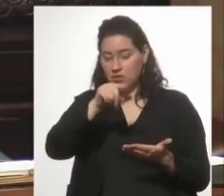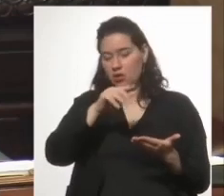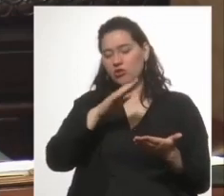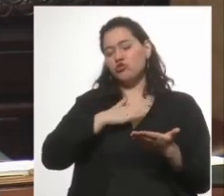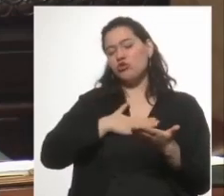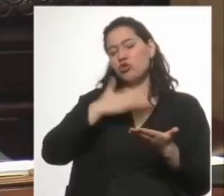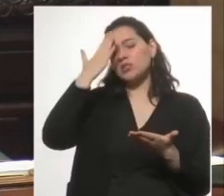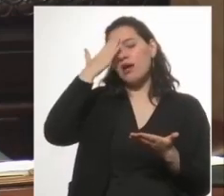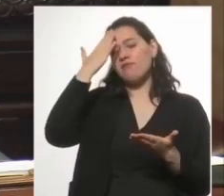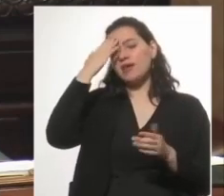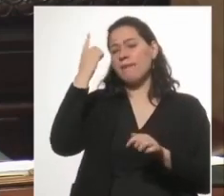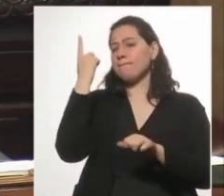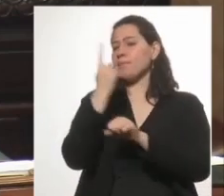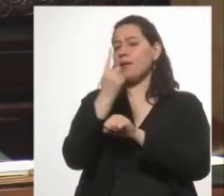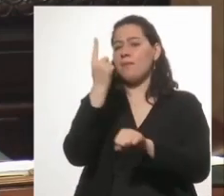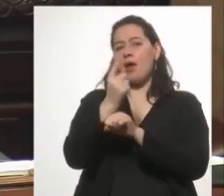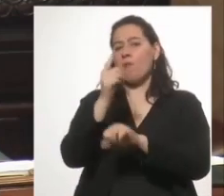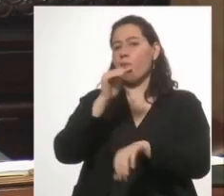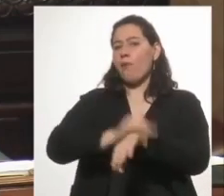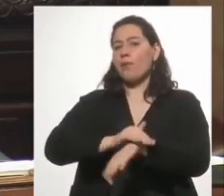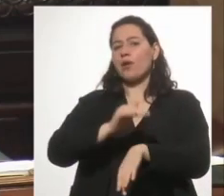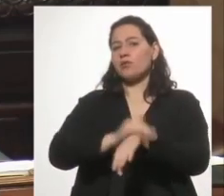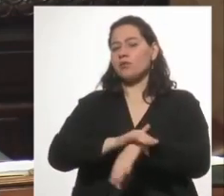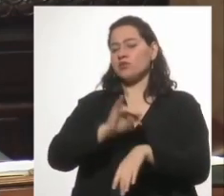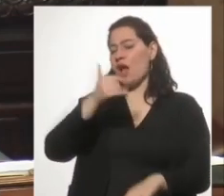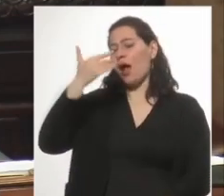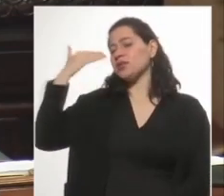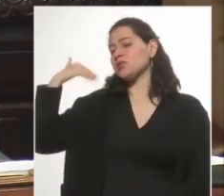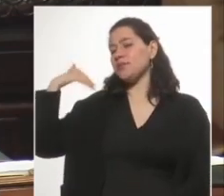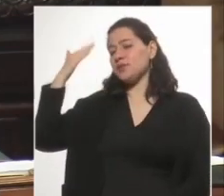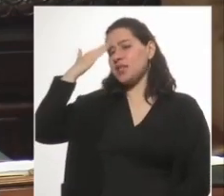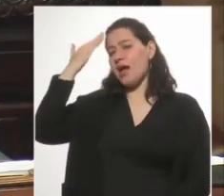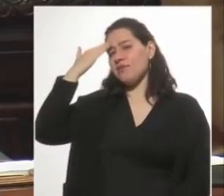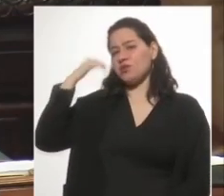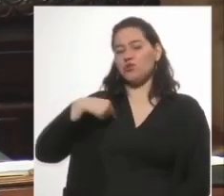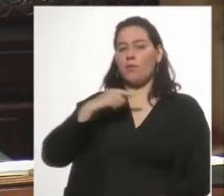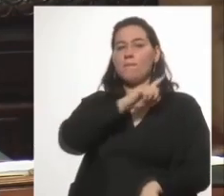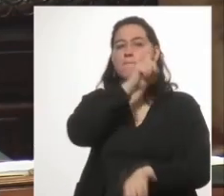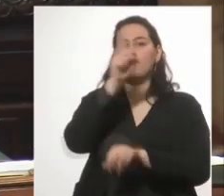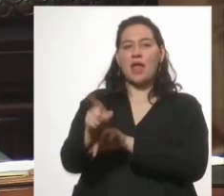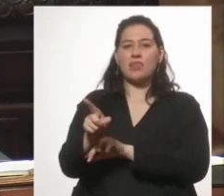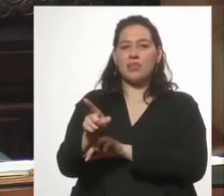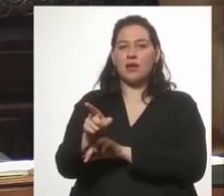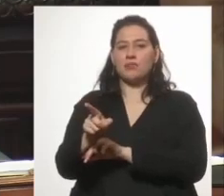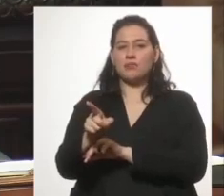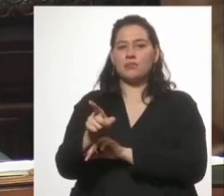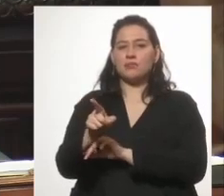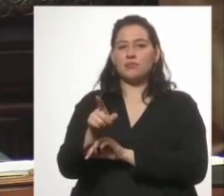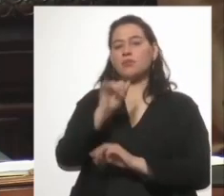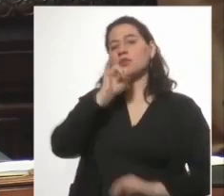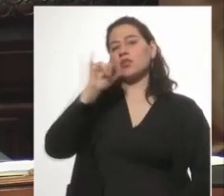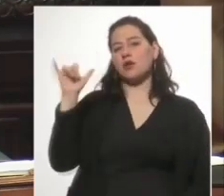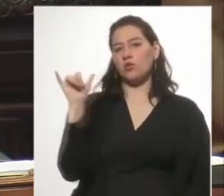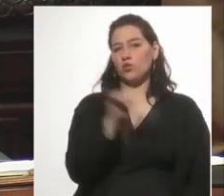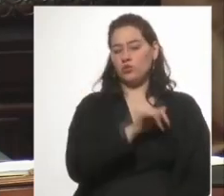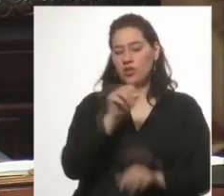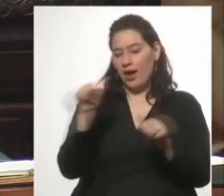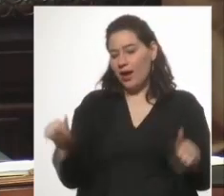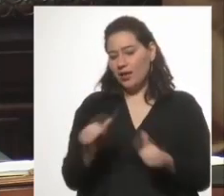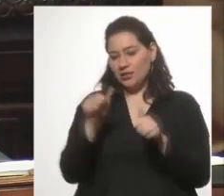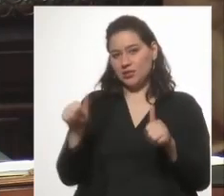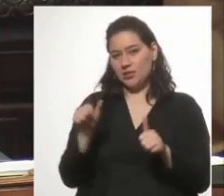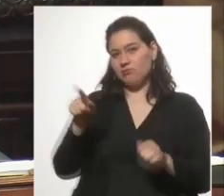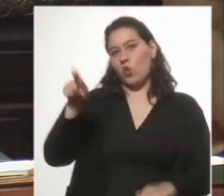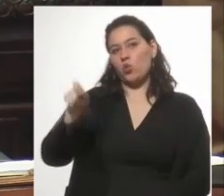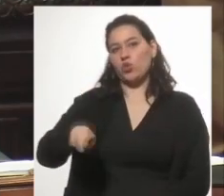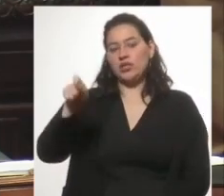sabía desde el primer día, o sabía desde hacía tiempo y había ordenado hacer la denuncia ante la